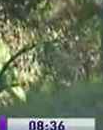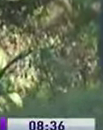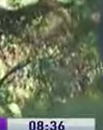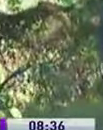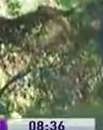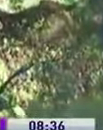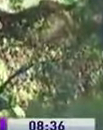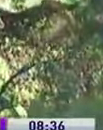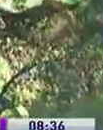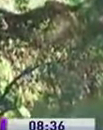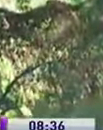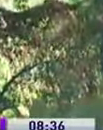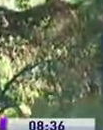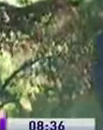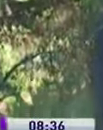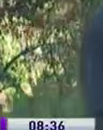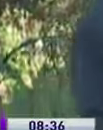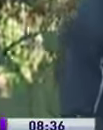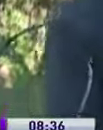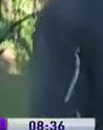¡La manito!